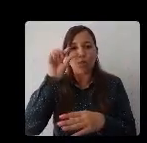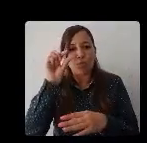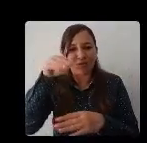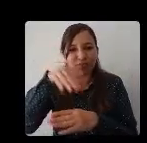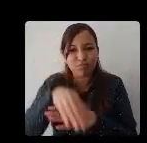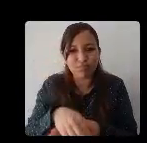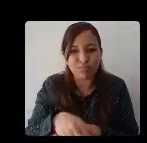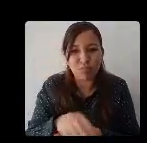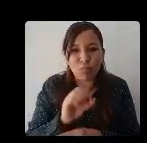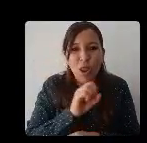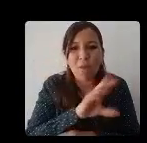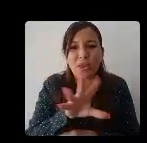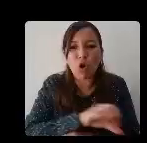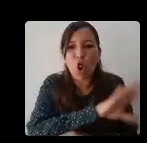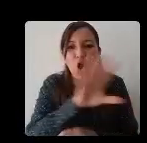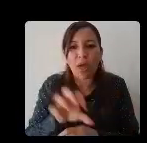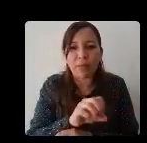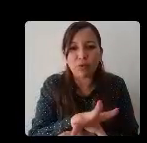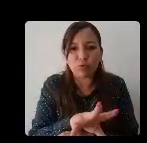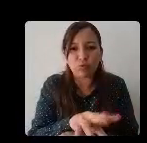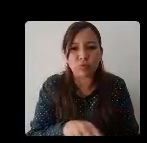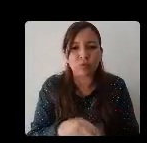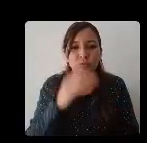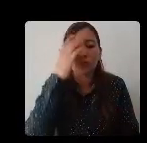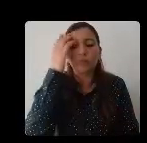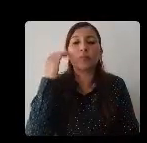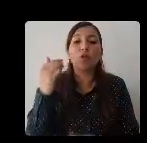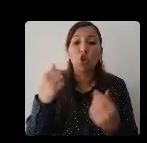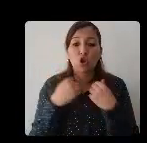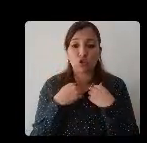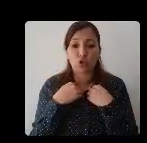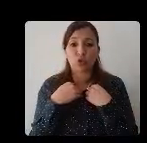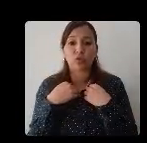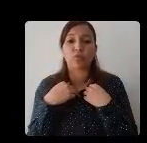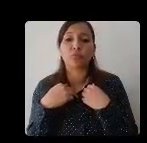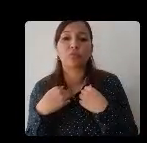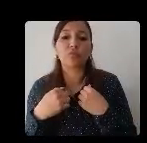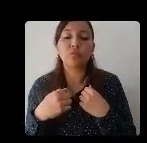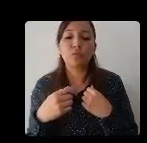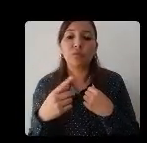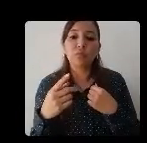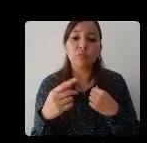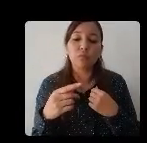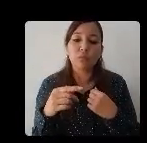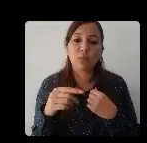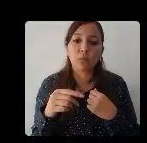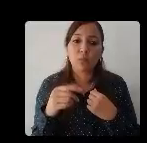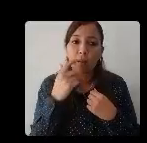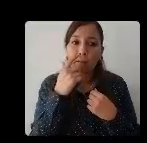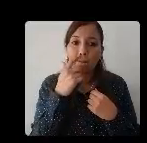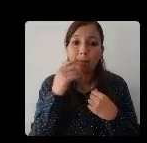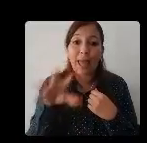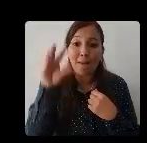nosotros primeramente hemos participado, así como le comenté, en las capacitaciones y después poco a poco hemos